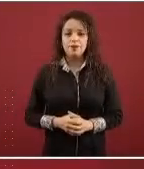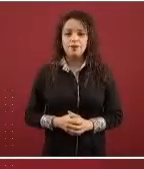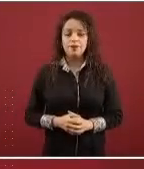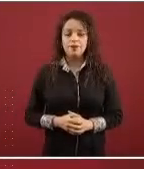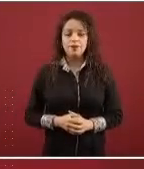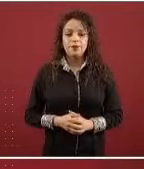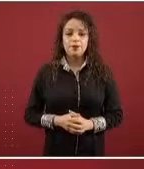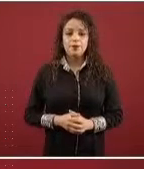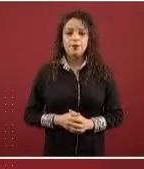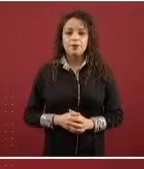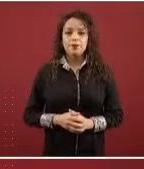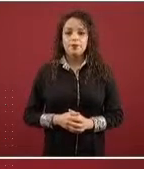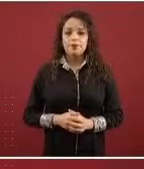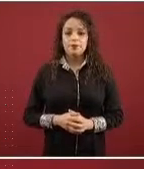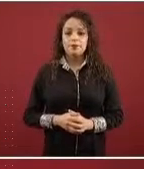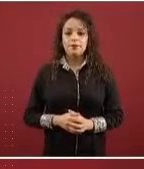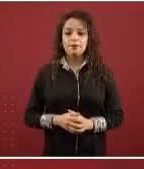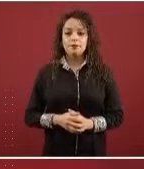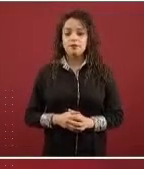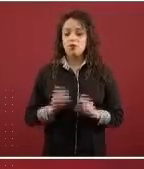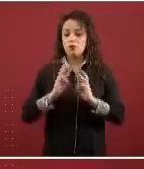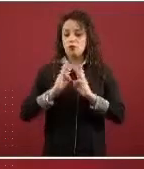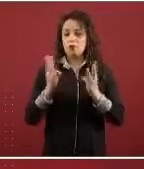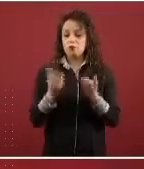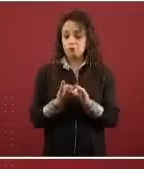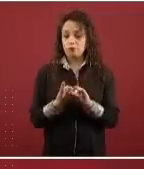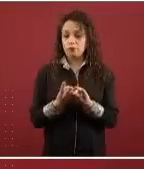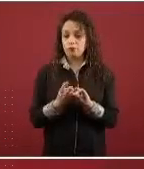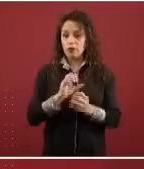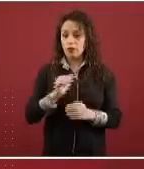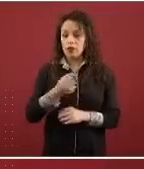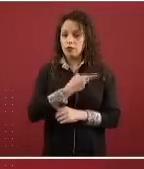Obrador, el Consejo de Salubridad General,